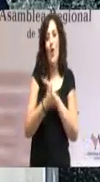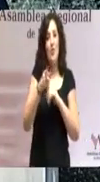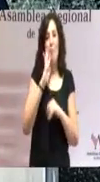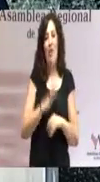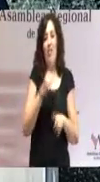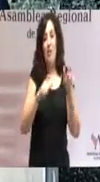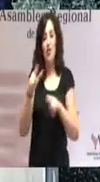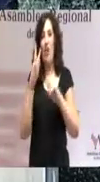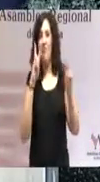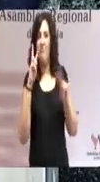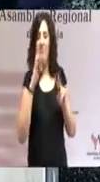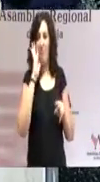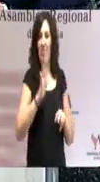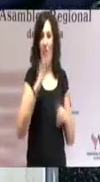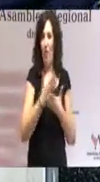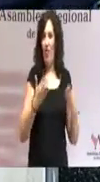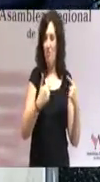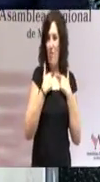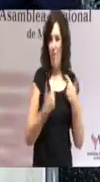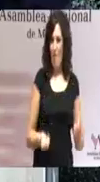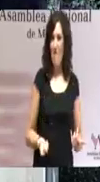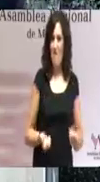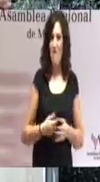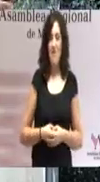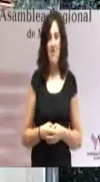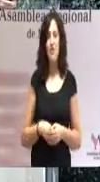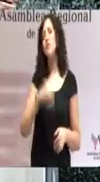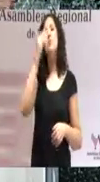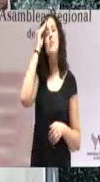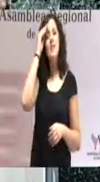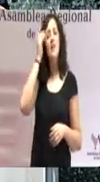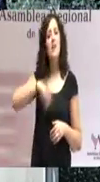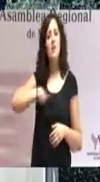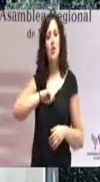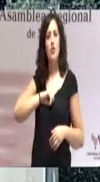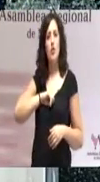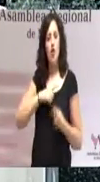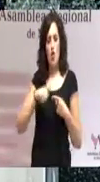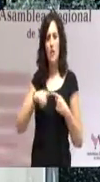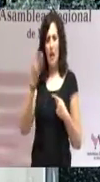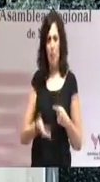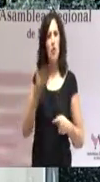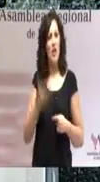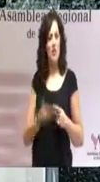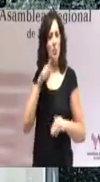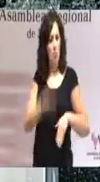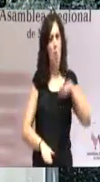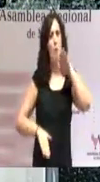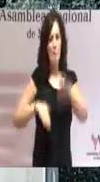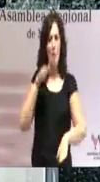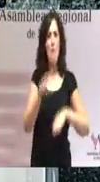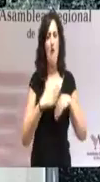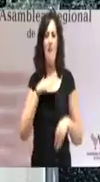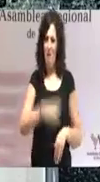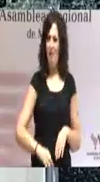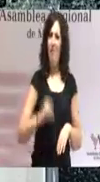Mire, creo que hemos sido capaces de dar pasos importantes, aunque no suficientes. Pero para